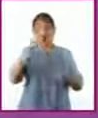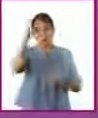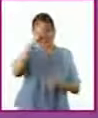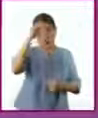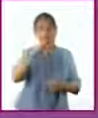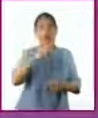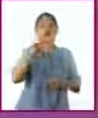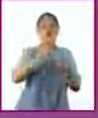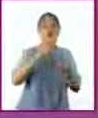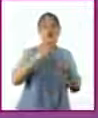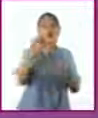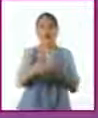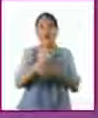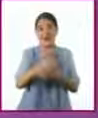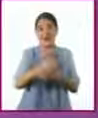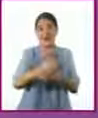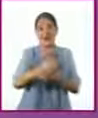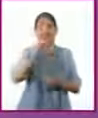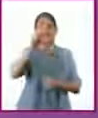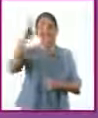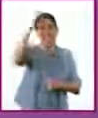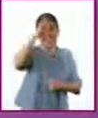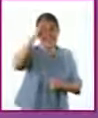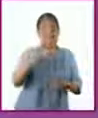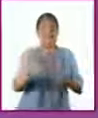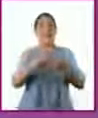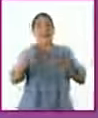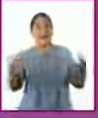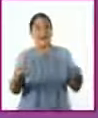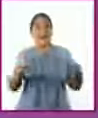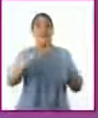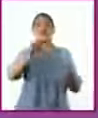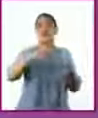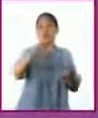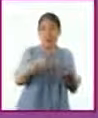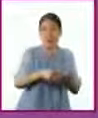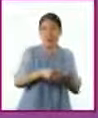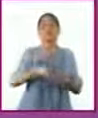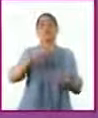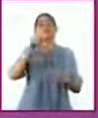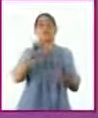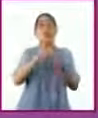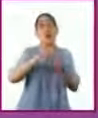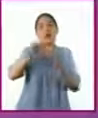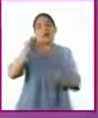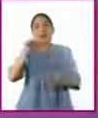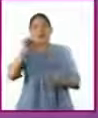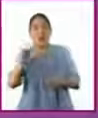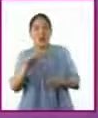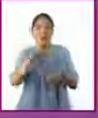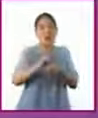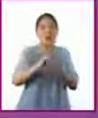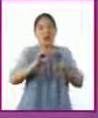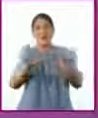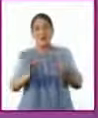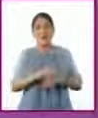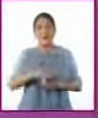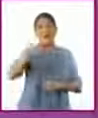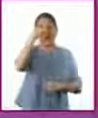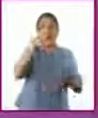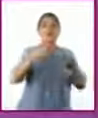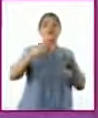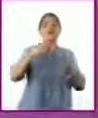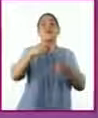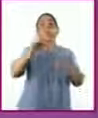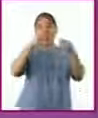café. Ciencias de la Tierra y el Espacio en lila. Para las artes y oficios, se usa el